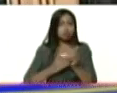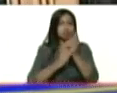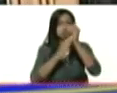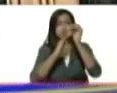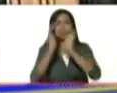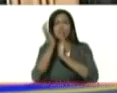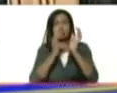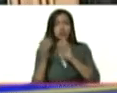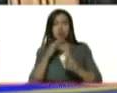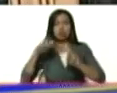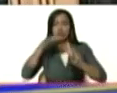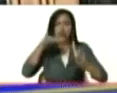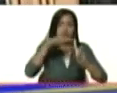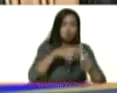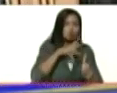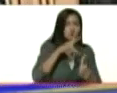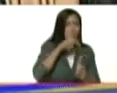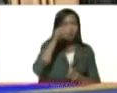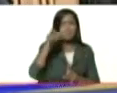Cristo.